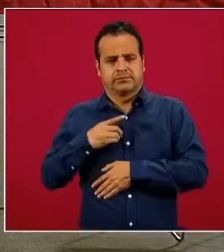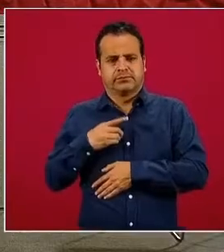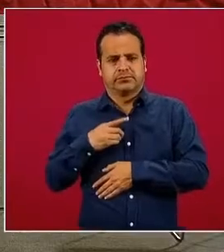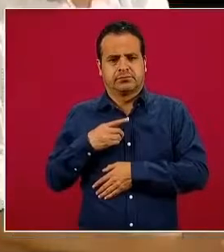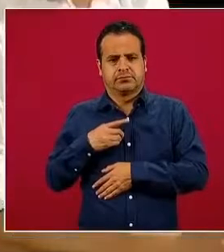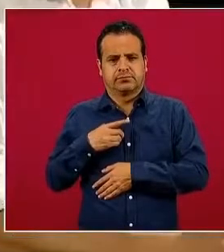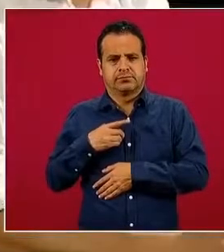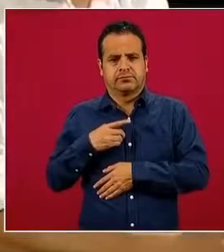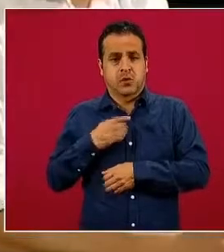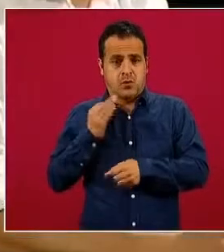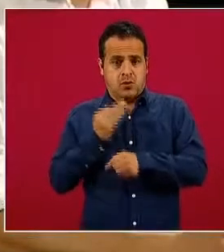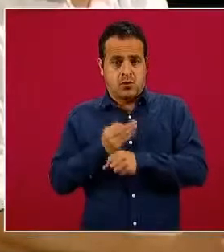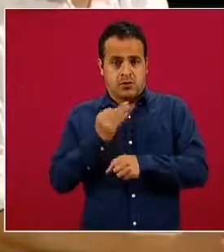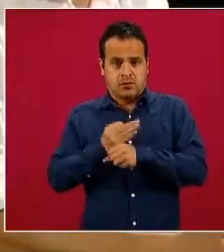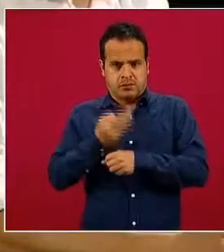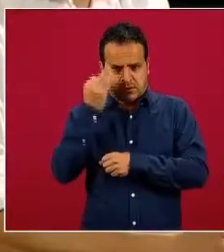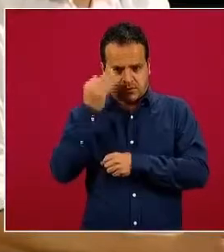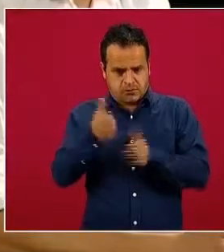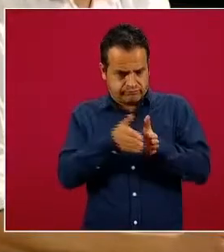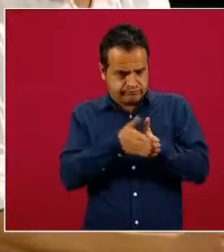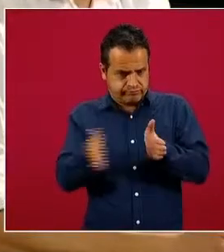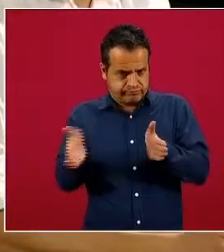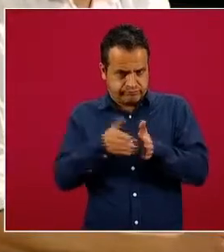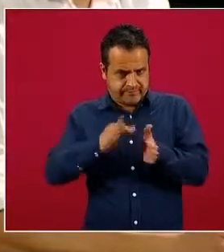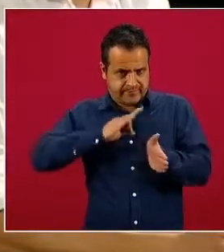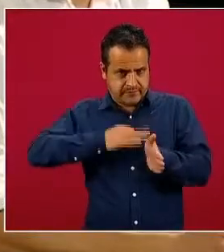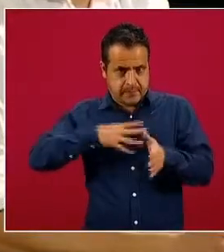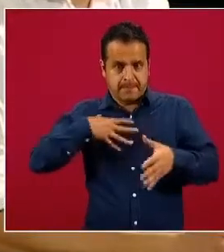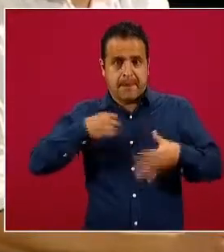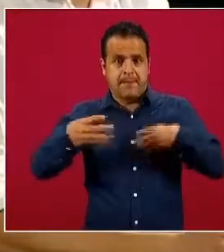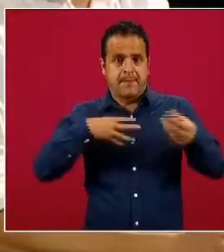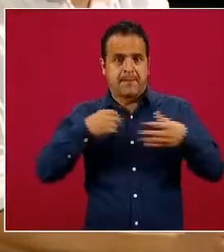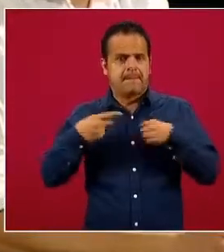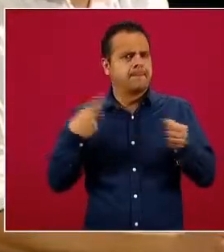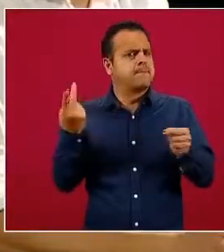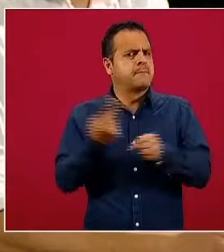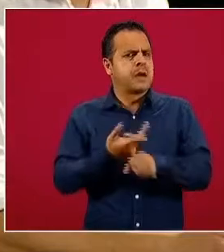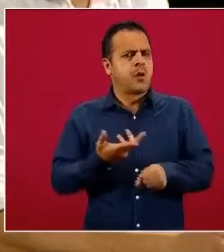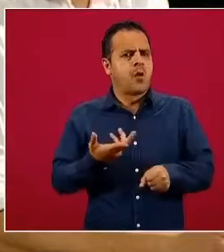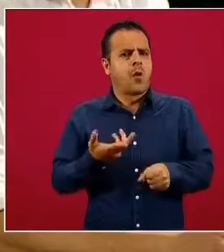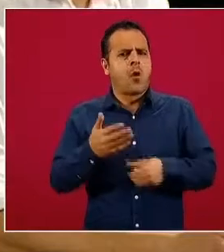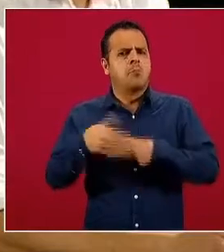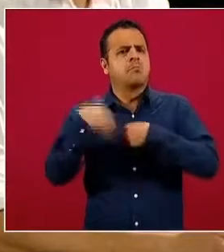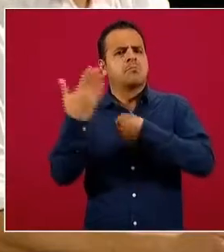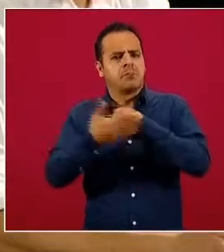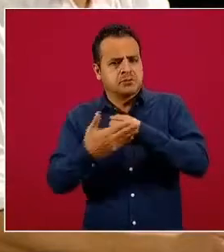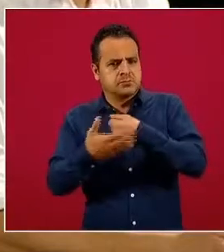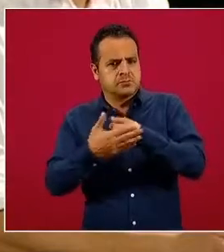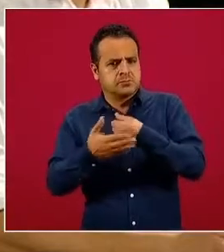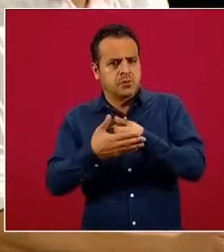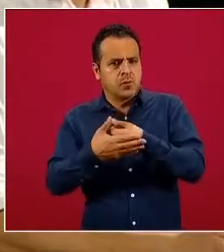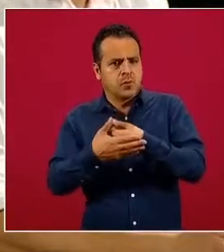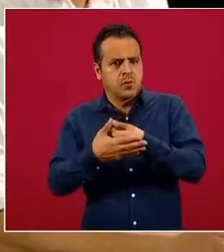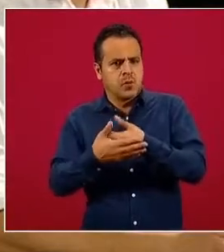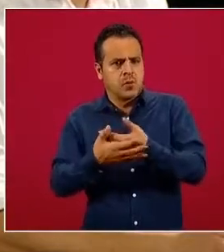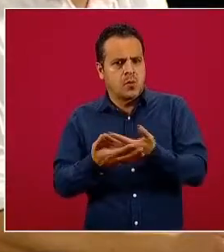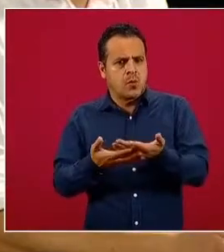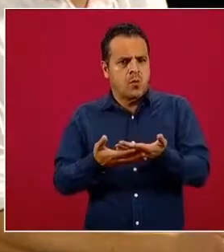estamos pasando ahorita por la situación de la pandemia, ¿qué se va a hacer con los eventos que normalmente se hacen en Xochimilco por el Día de